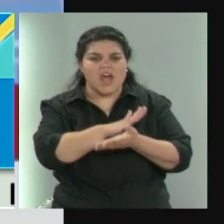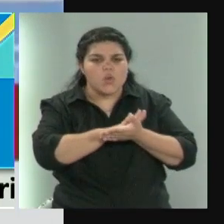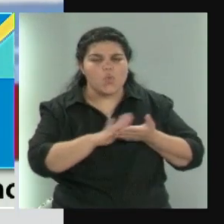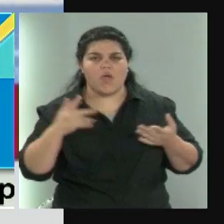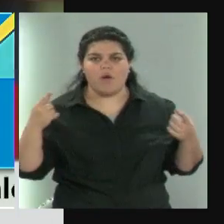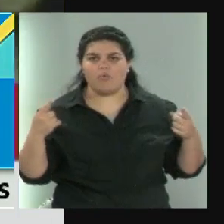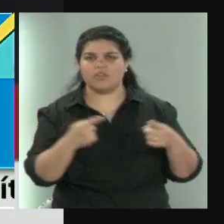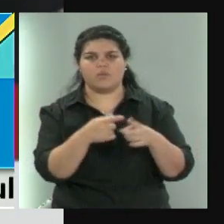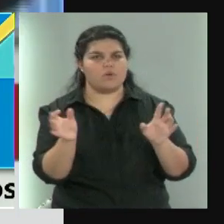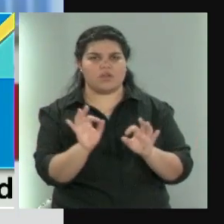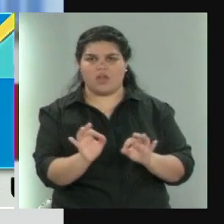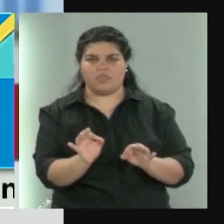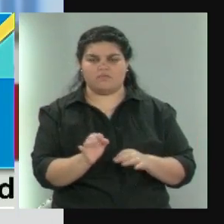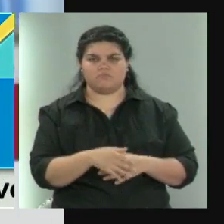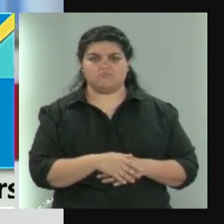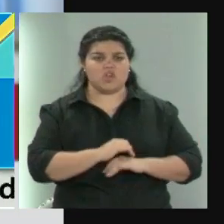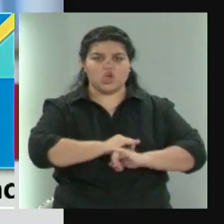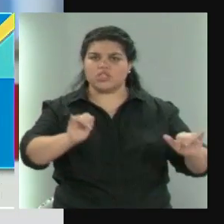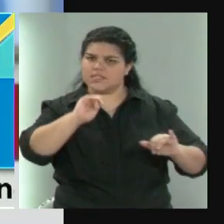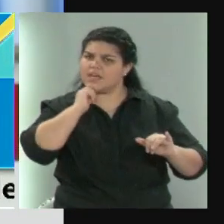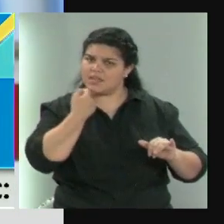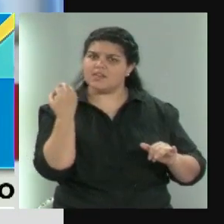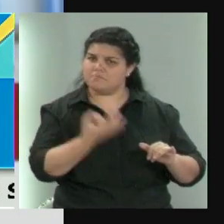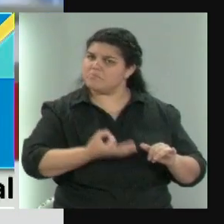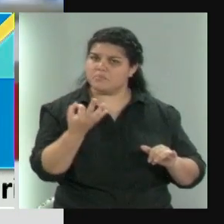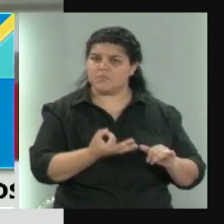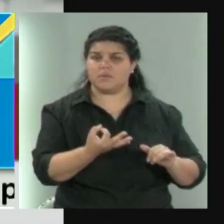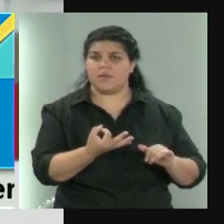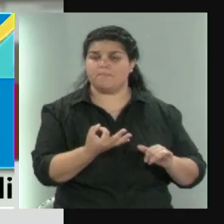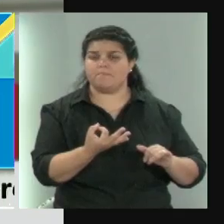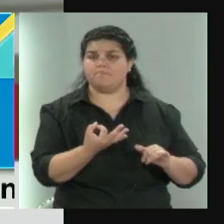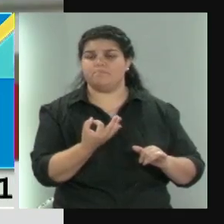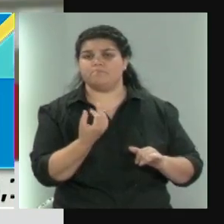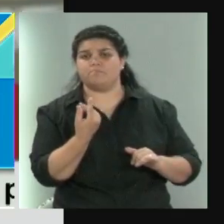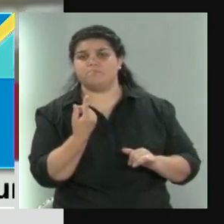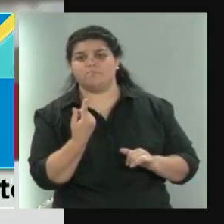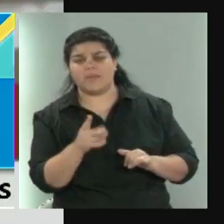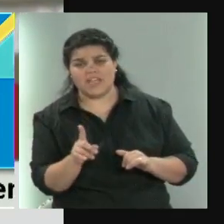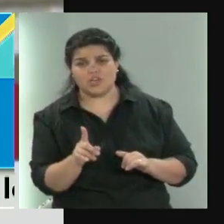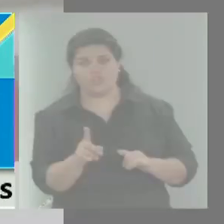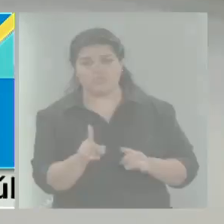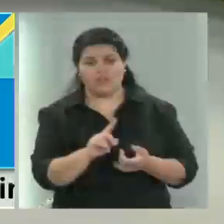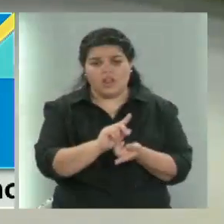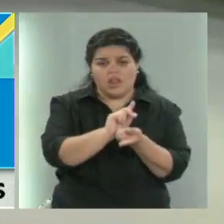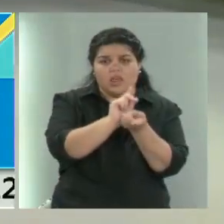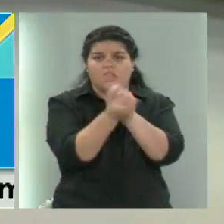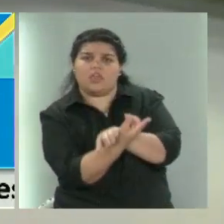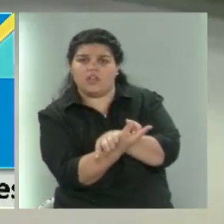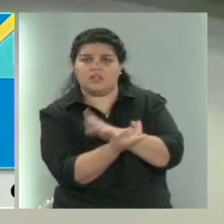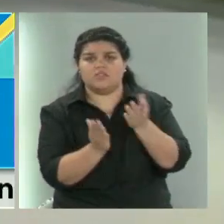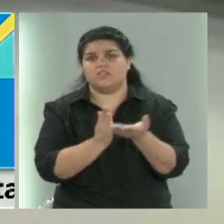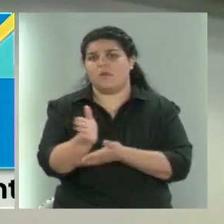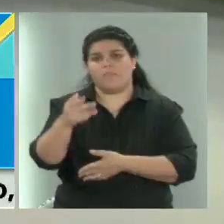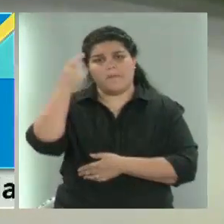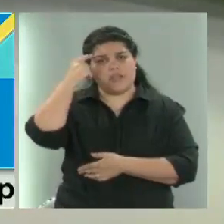que yo le veo. La noticia es buena, pero como llega, torna a esa noticia como mala. Sí, totalmente